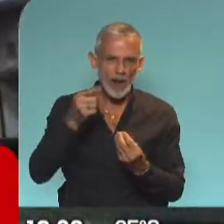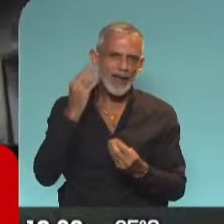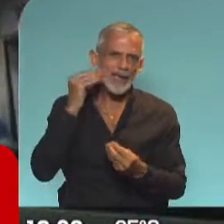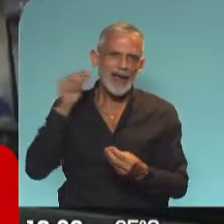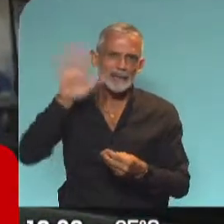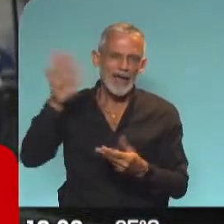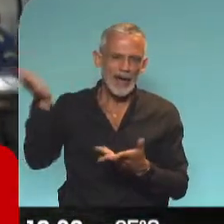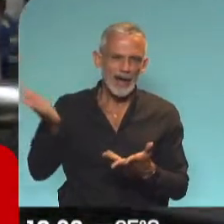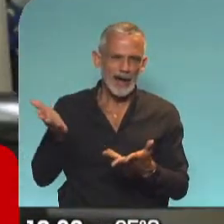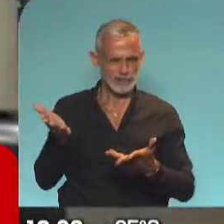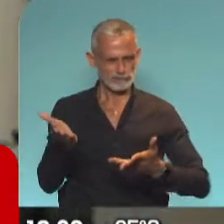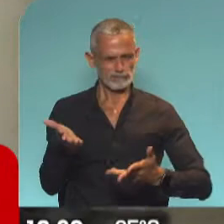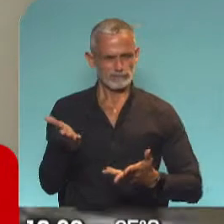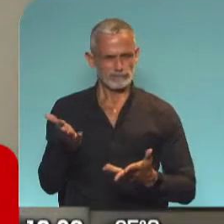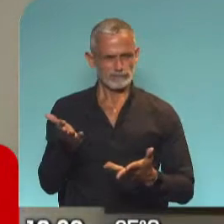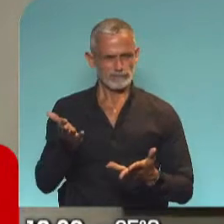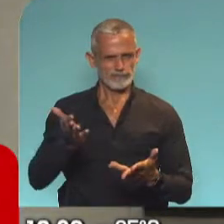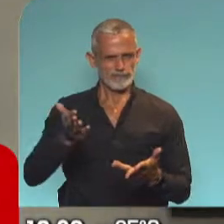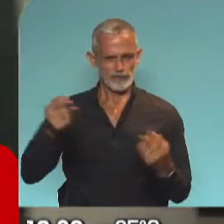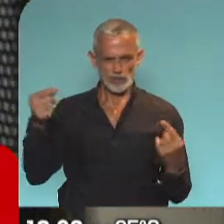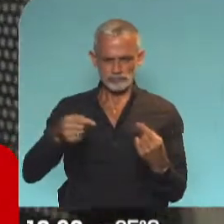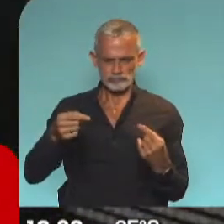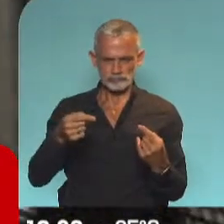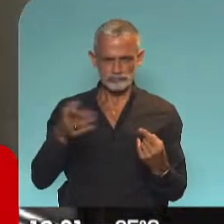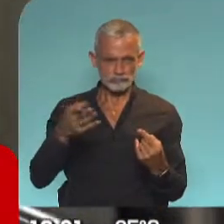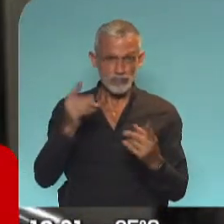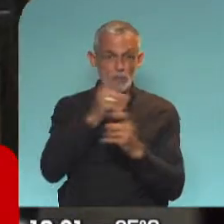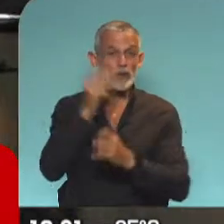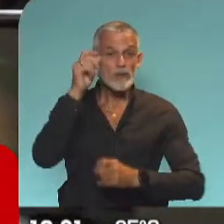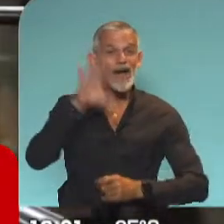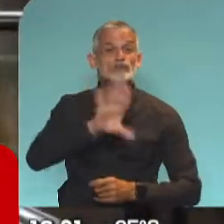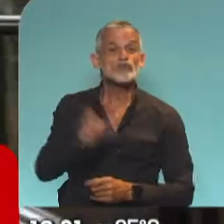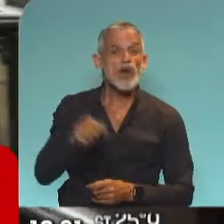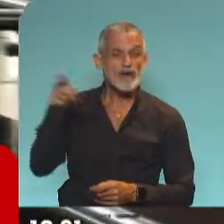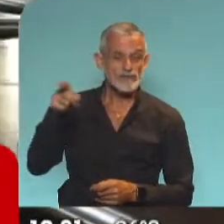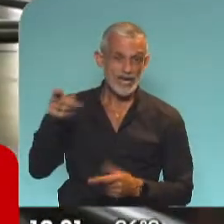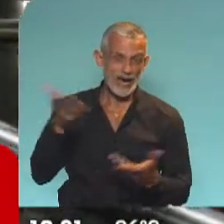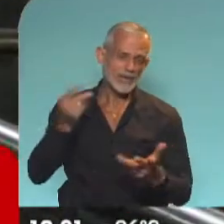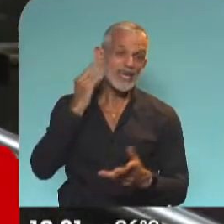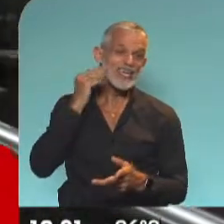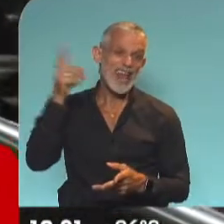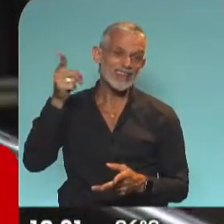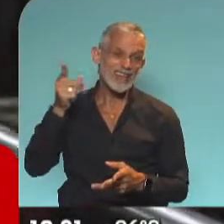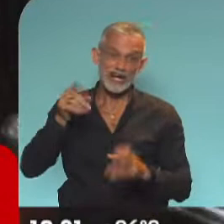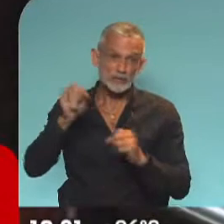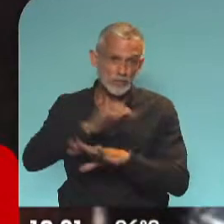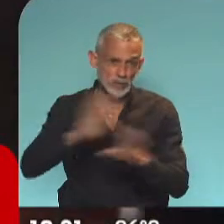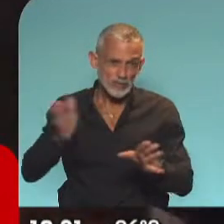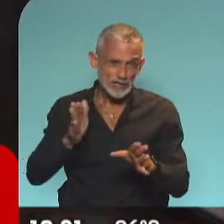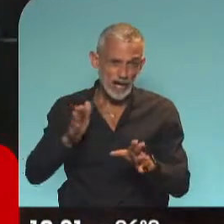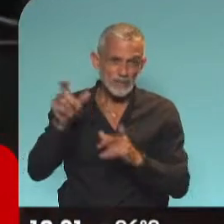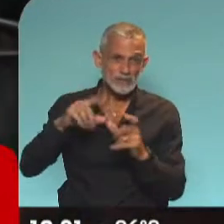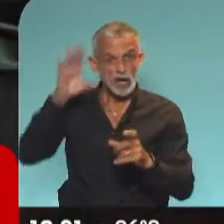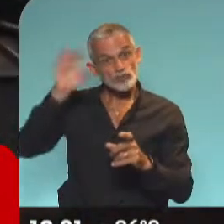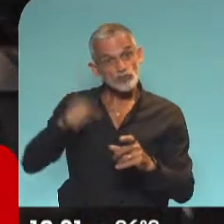Inglaterra. Fíjese que el problema que tiene ahora Sudáfrica e Inglaterra. Inglaterra suspendió la entrada de gente de